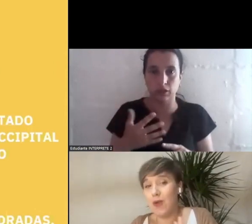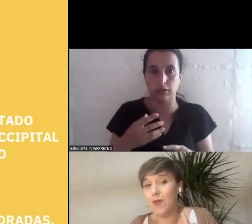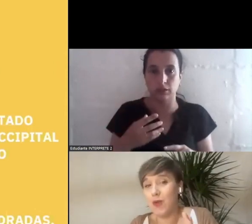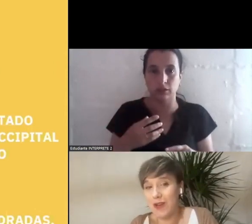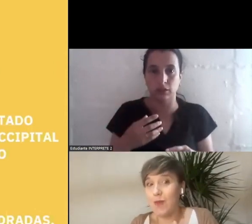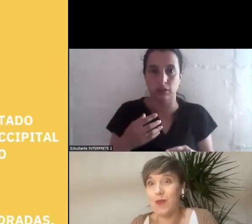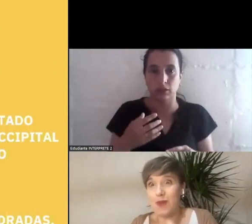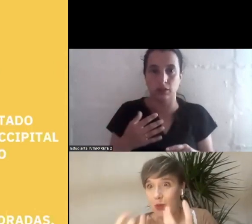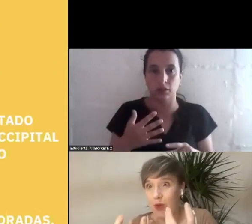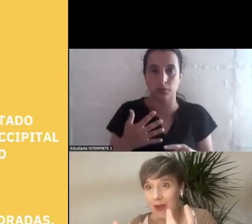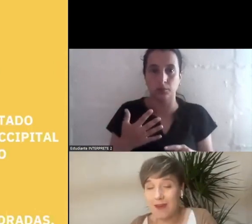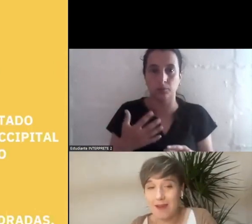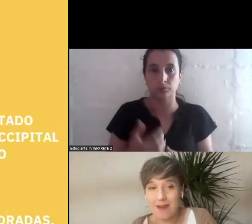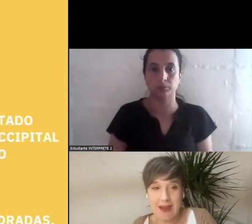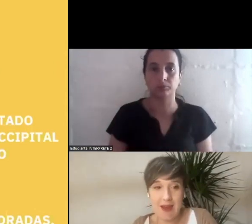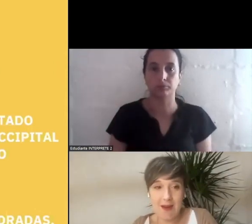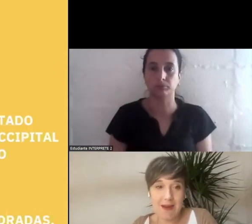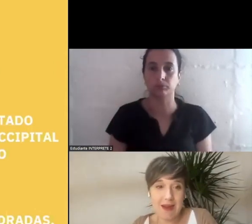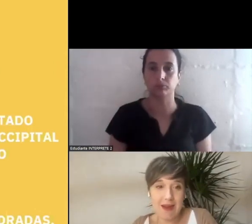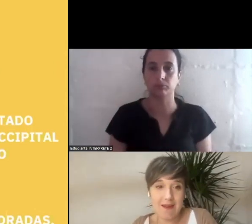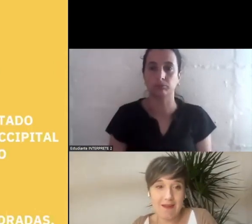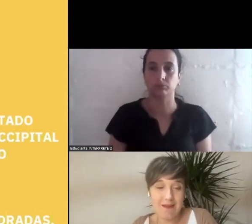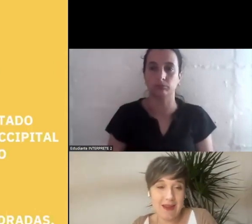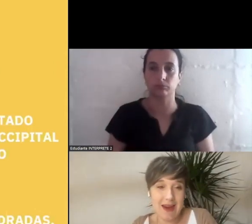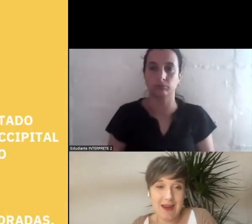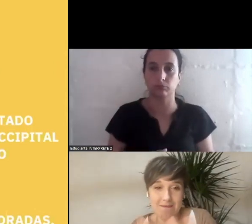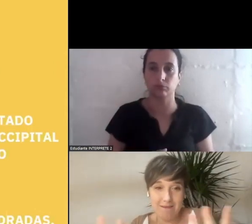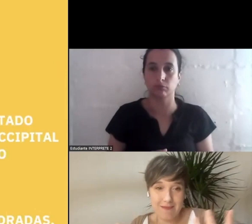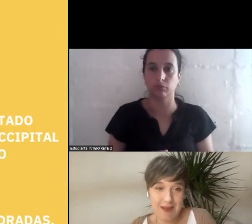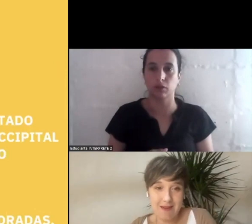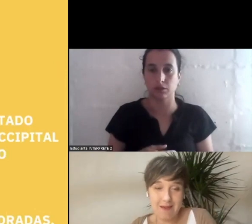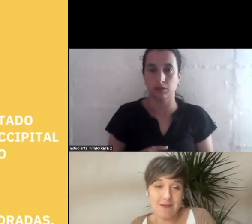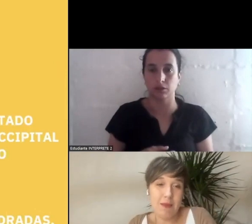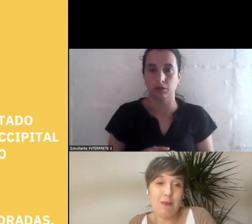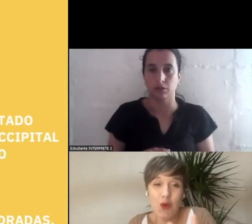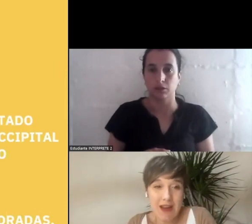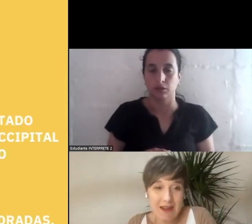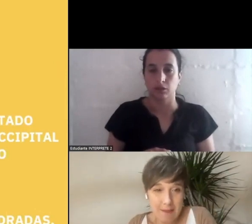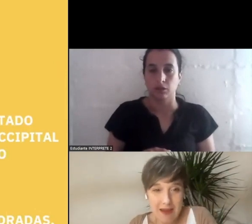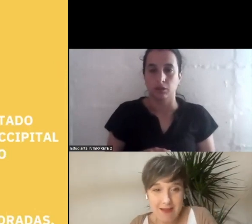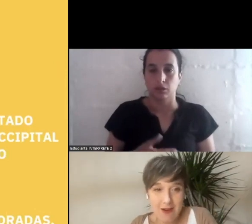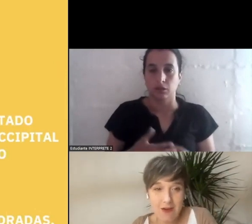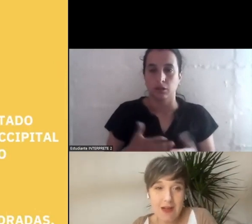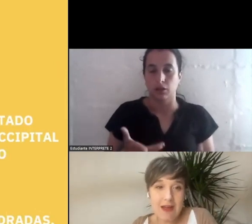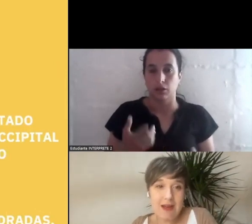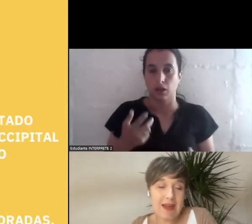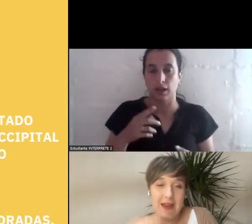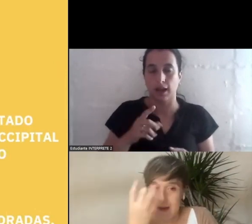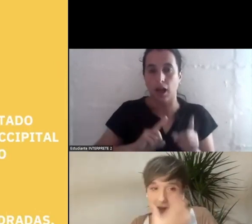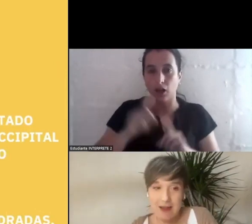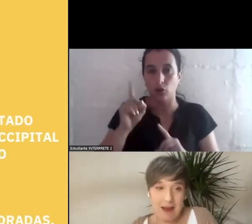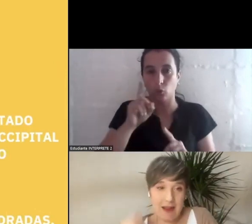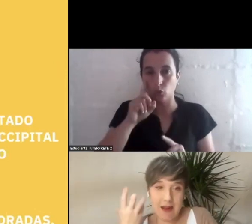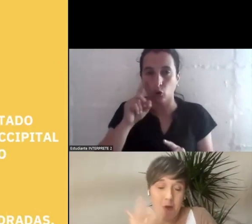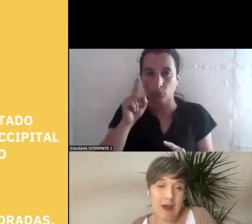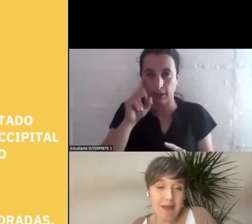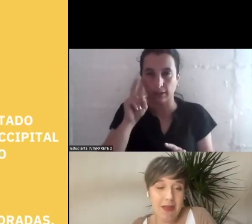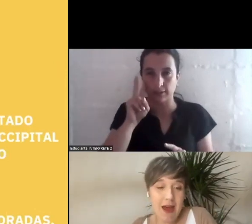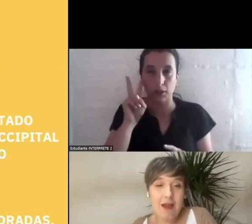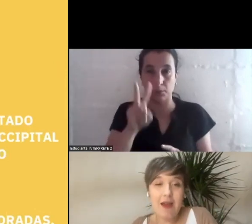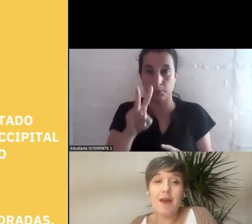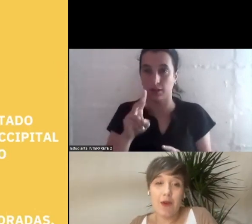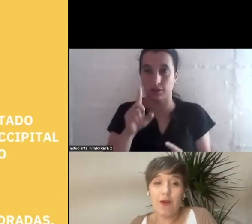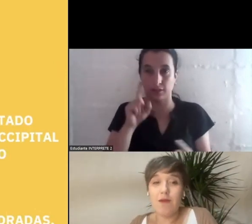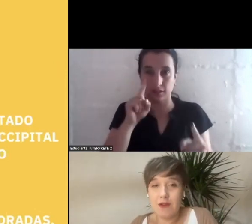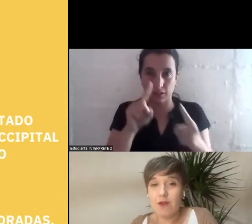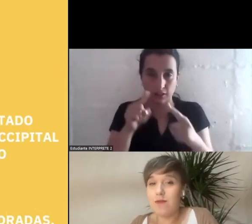anatómicos, algunos pues eso, pues muy que ya vemos muy directamente, ¿no? Ya a nivel de la anatomía